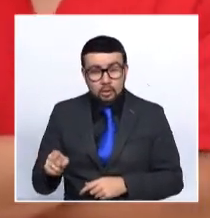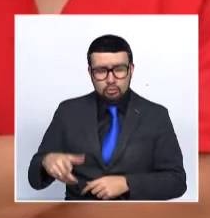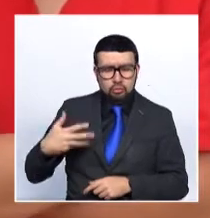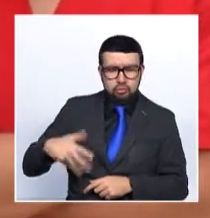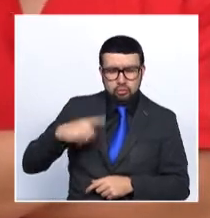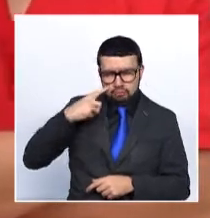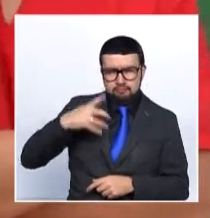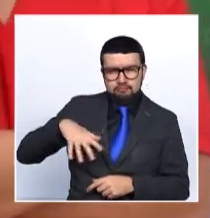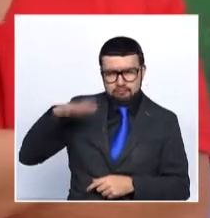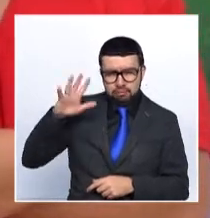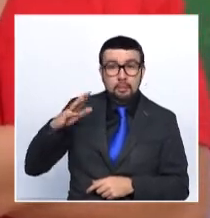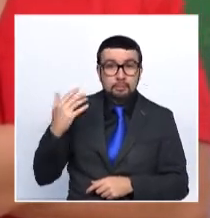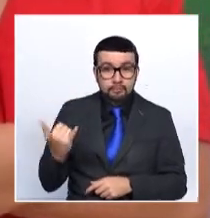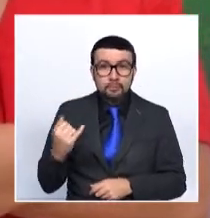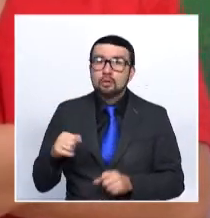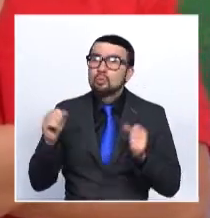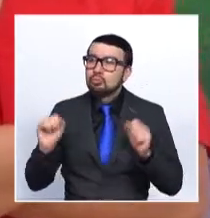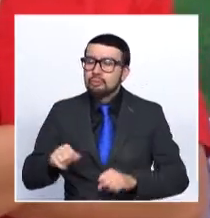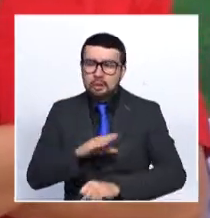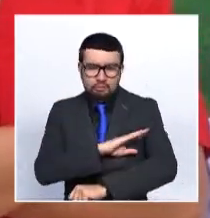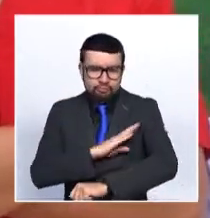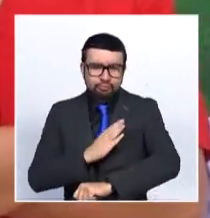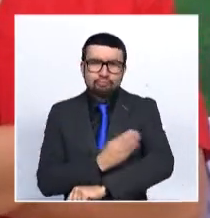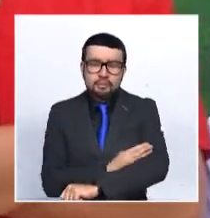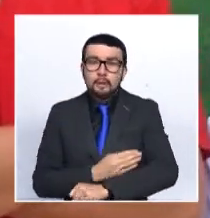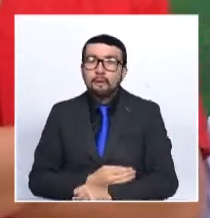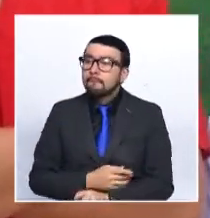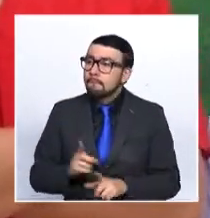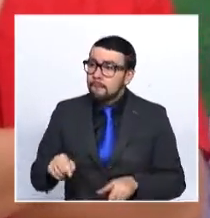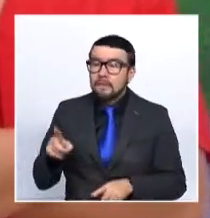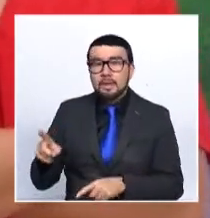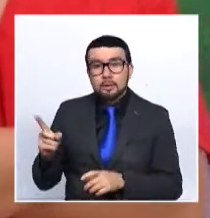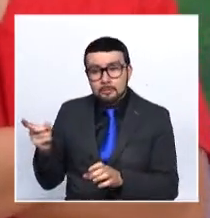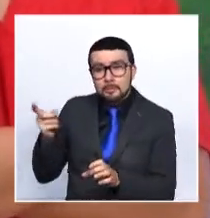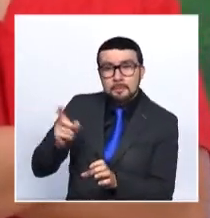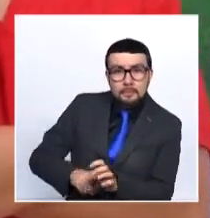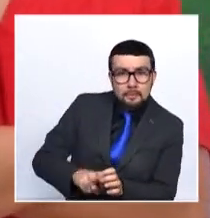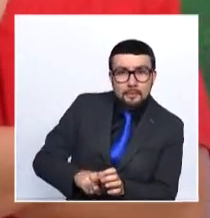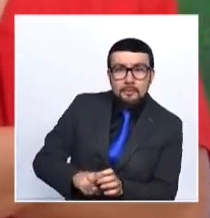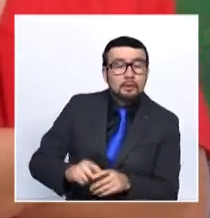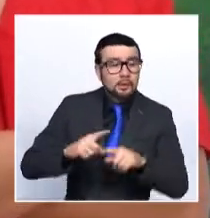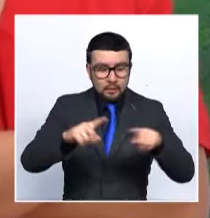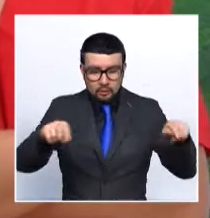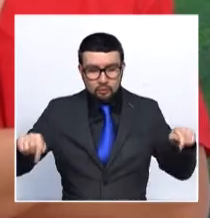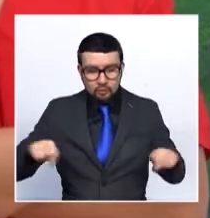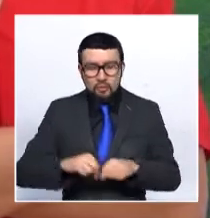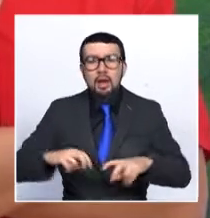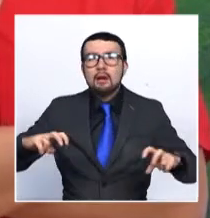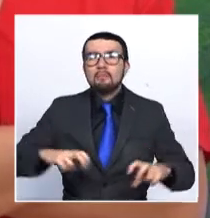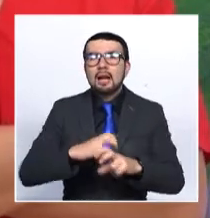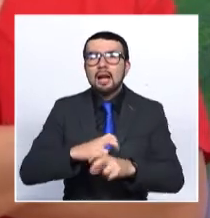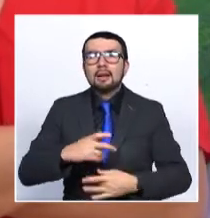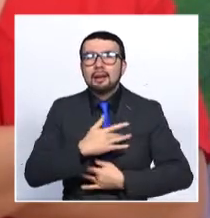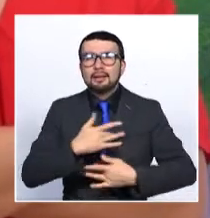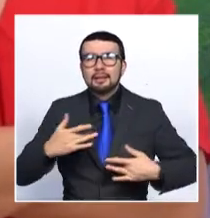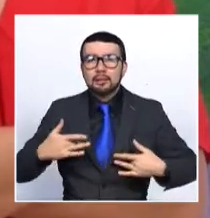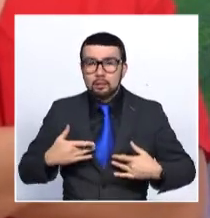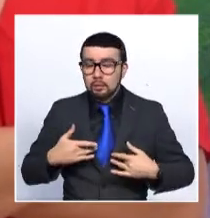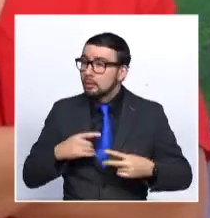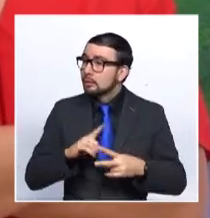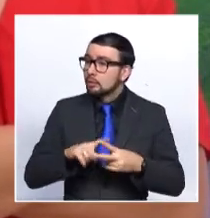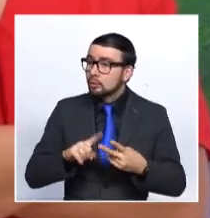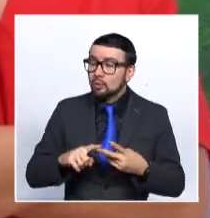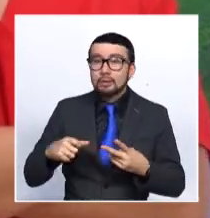como el doctor Rojas ha logrado hacer e ir constituyendo estos parques de la salud. Son dos parques que hay en este